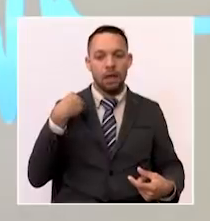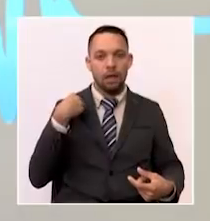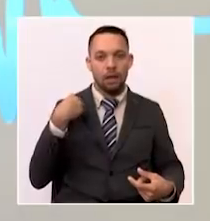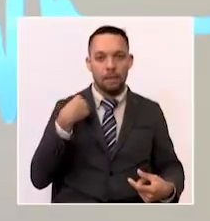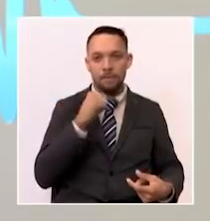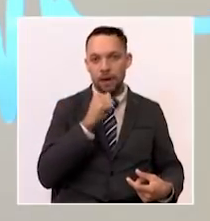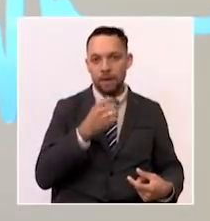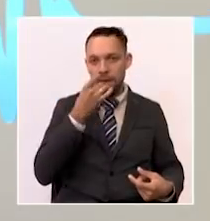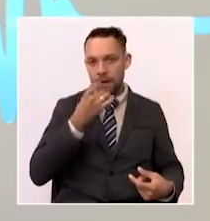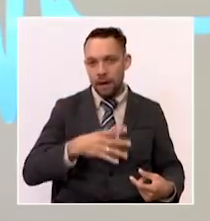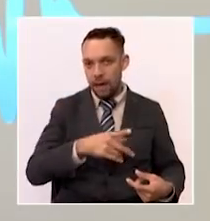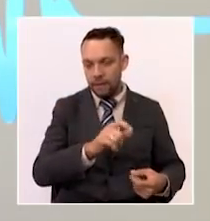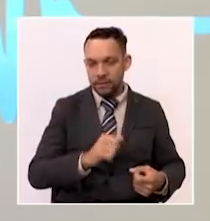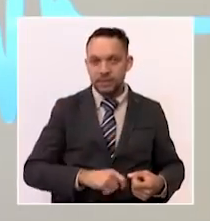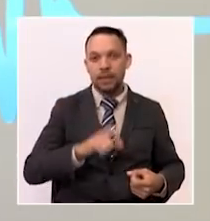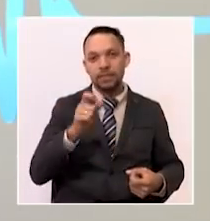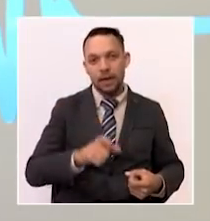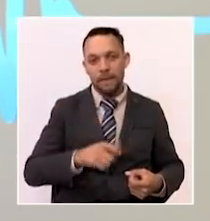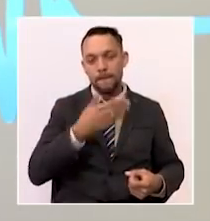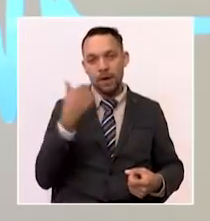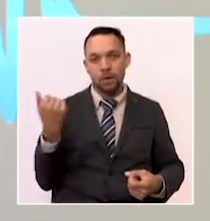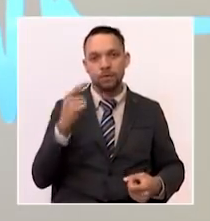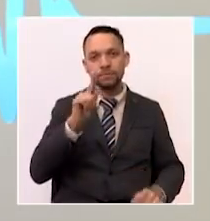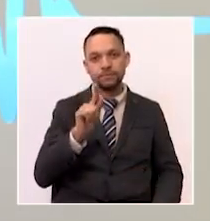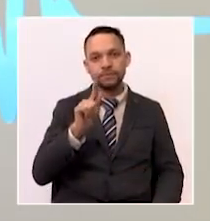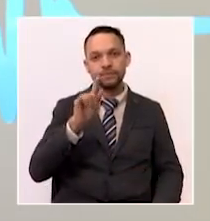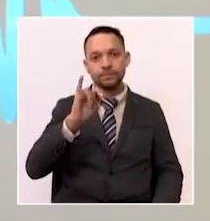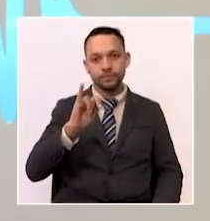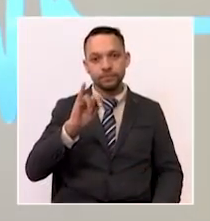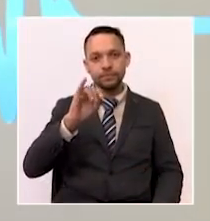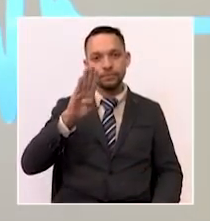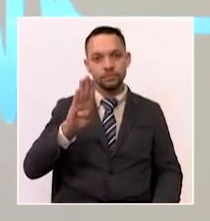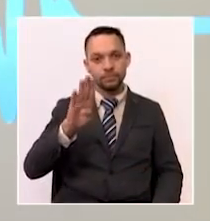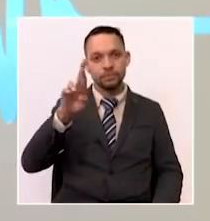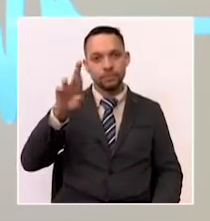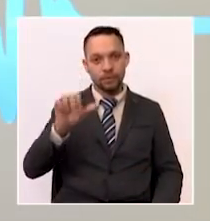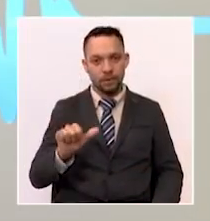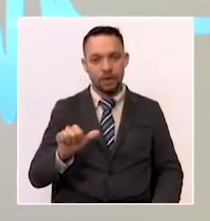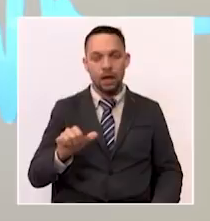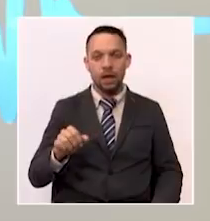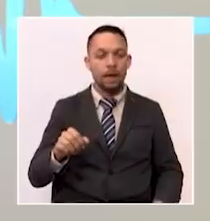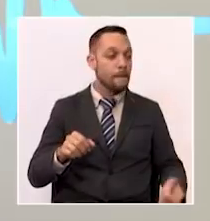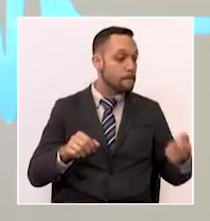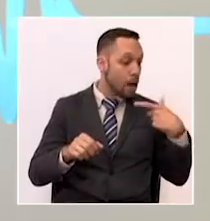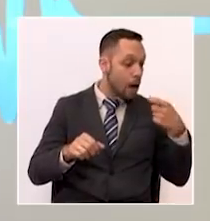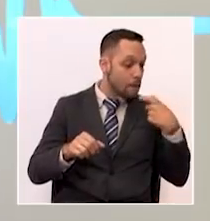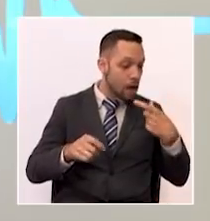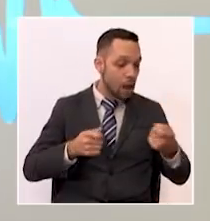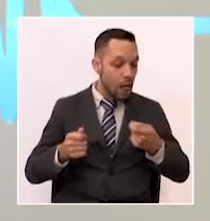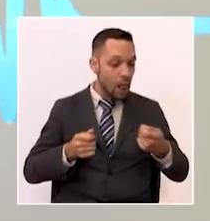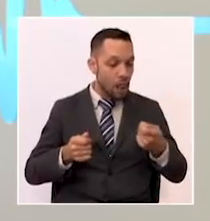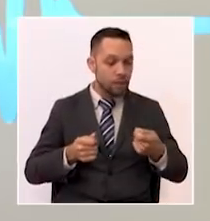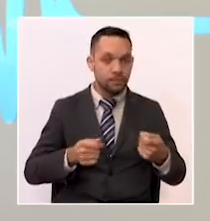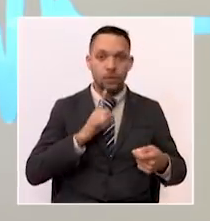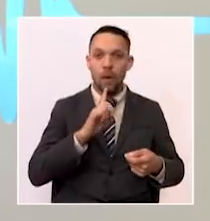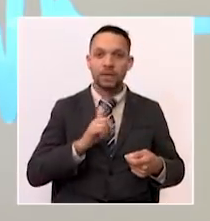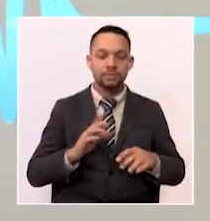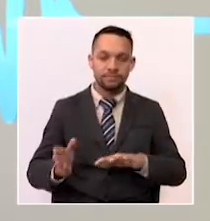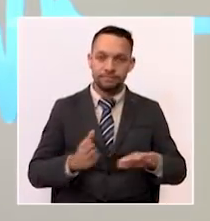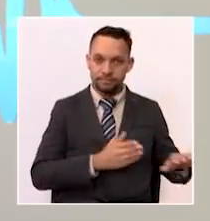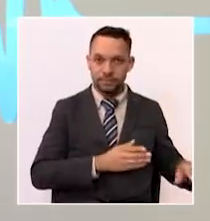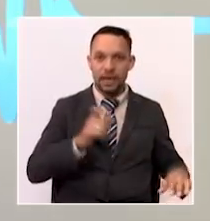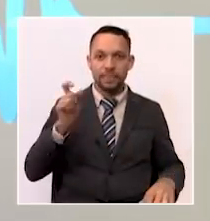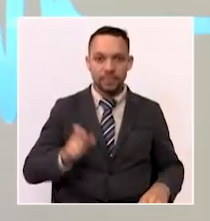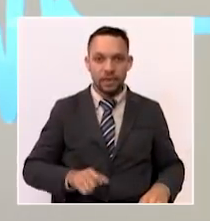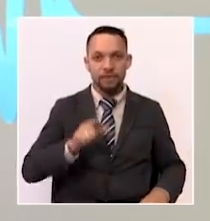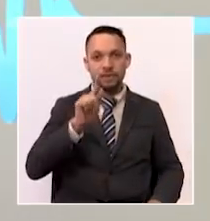el remedio que la enfermedad. Dependiente. Sí, se vuelven dependientes de los medicamentos y sin ellos no funcionan. Generalmente los pacientes con estreñimiento tienen